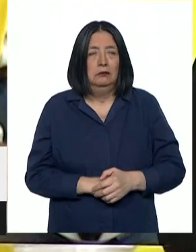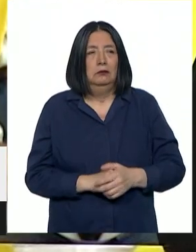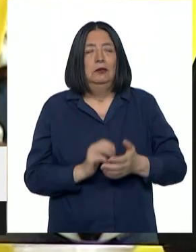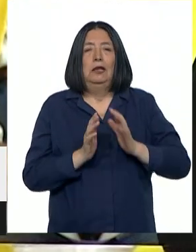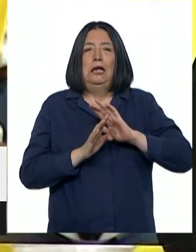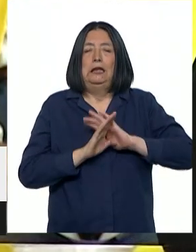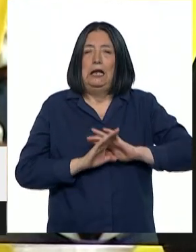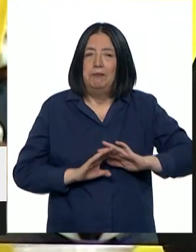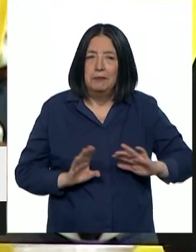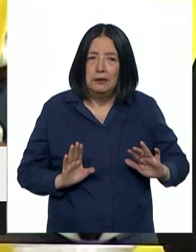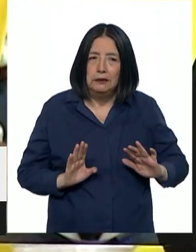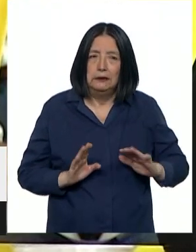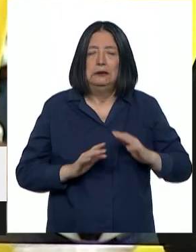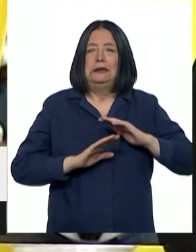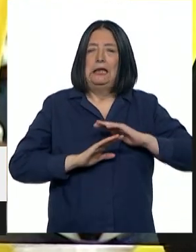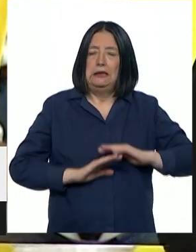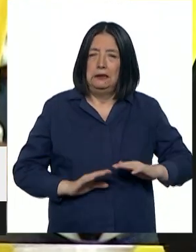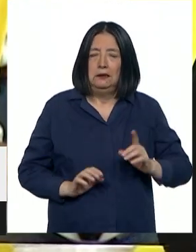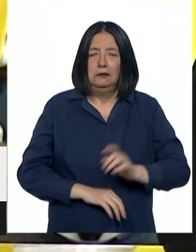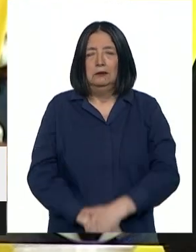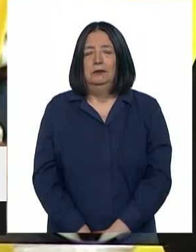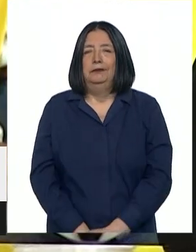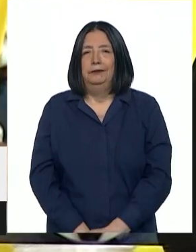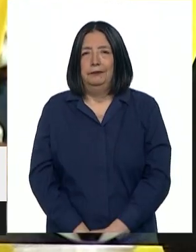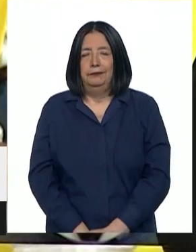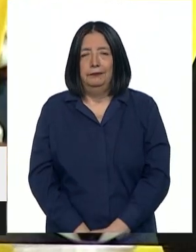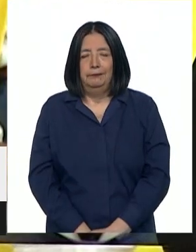en calma y en paz.